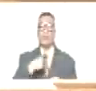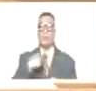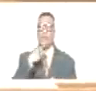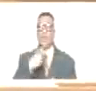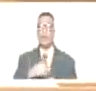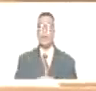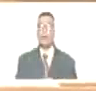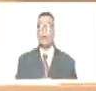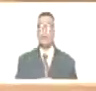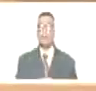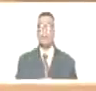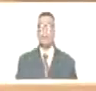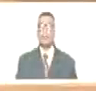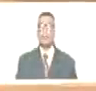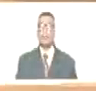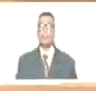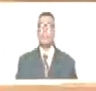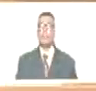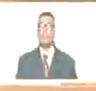materia.